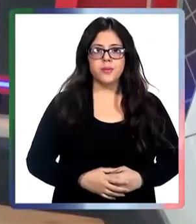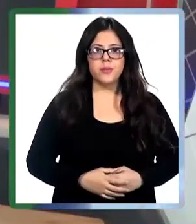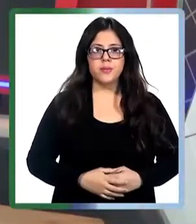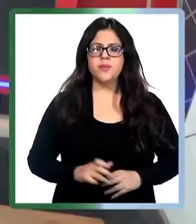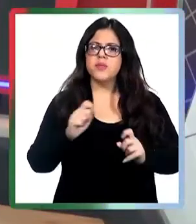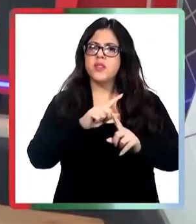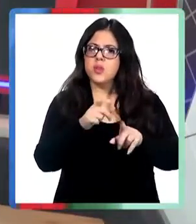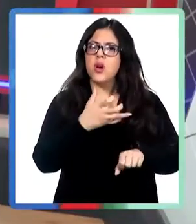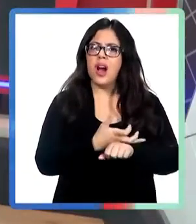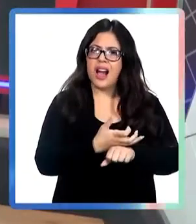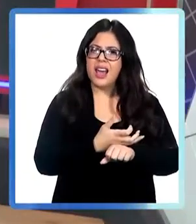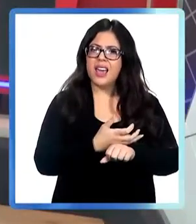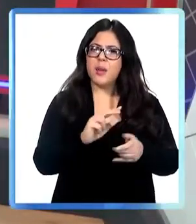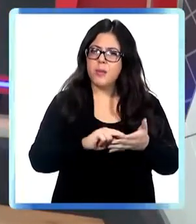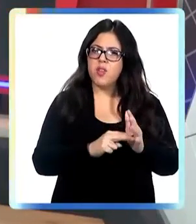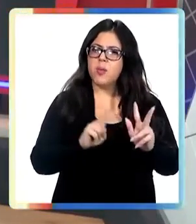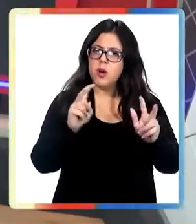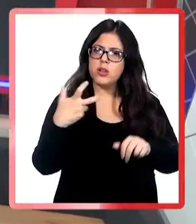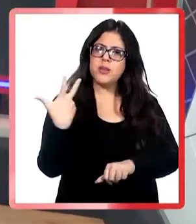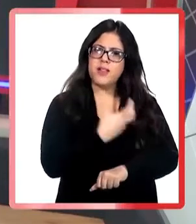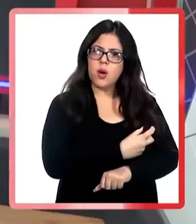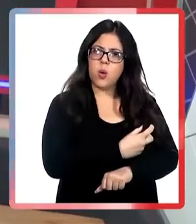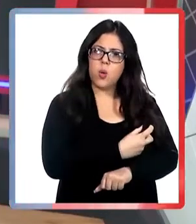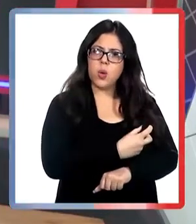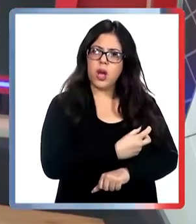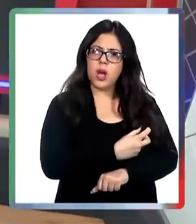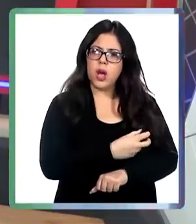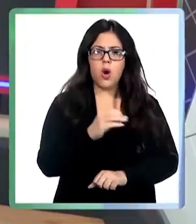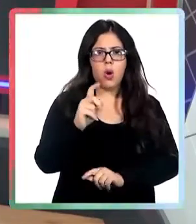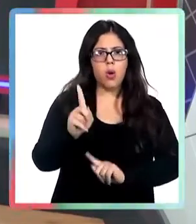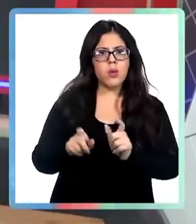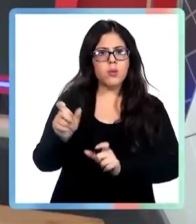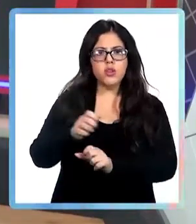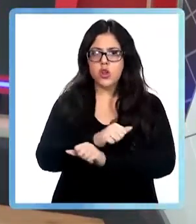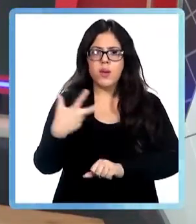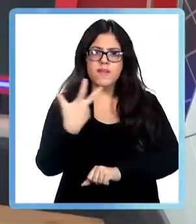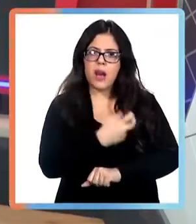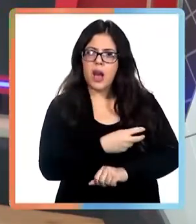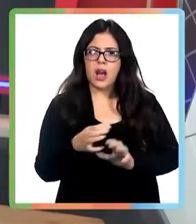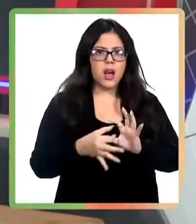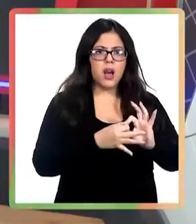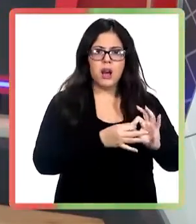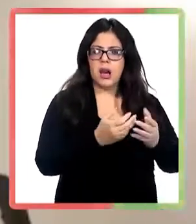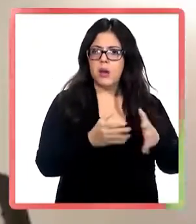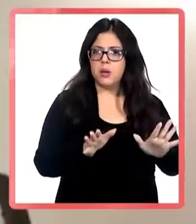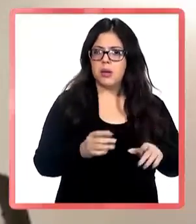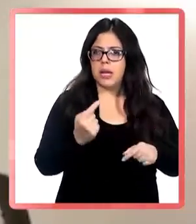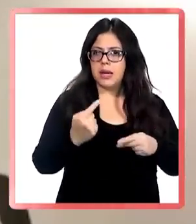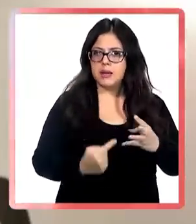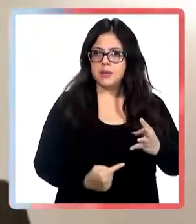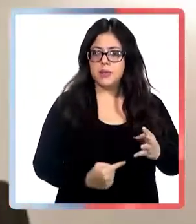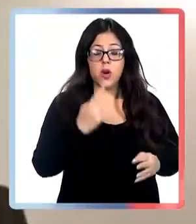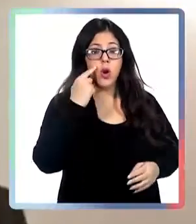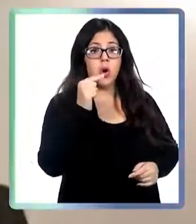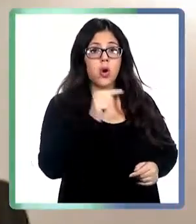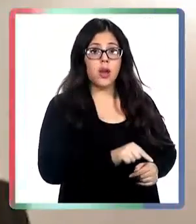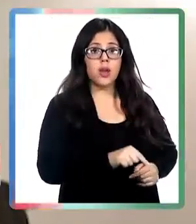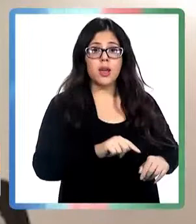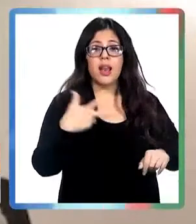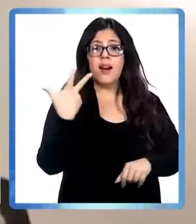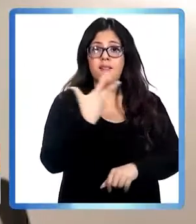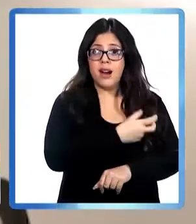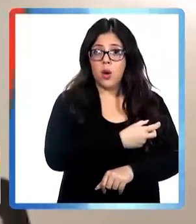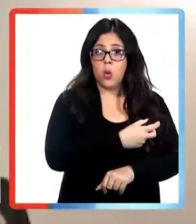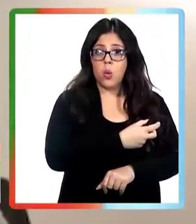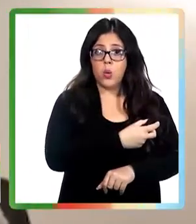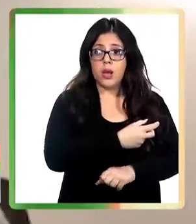existe alguna contraindicación con esta vacuna? ¿Algún paciente que no se pueda vacunar por alguna razón particular? En general, las vacunas que